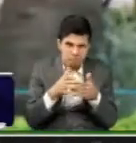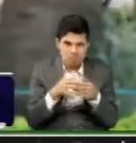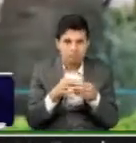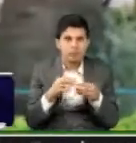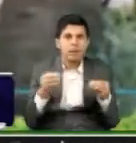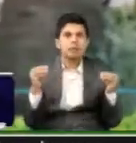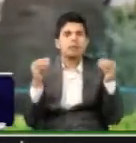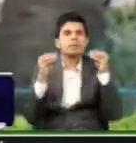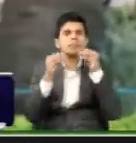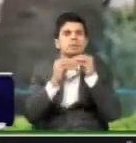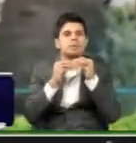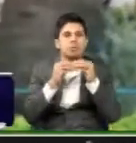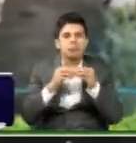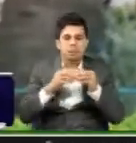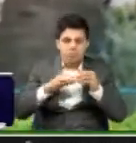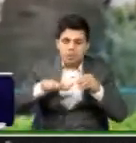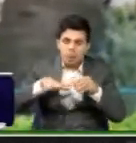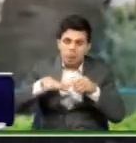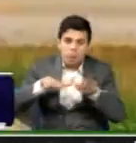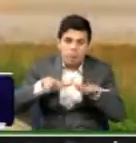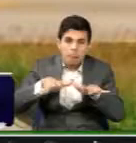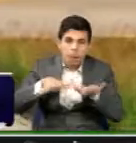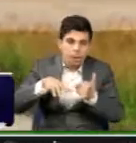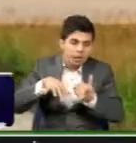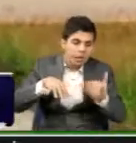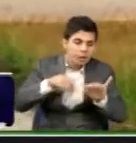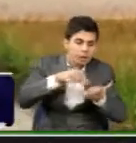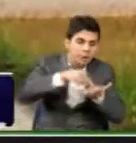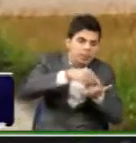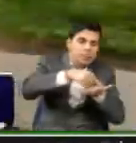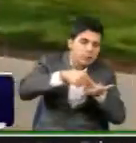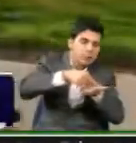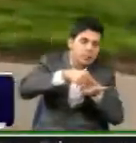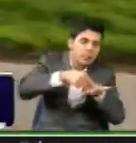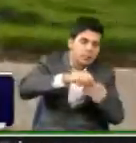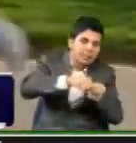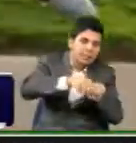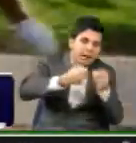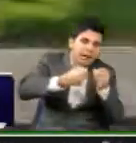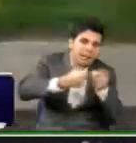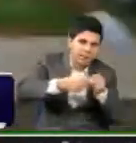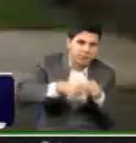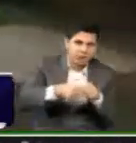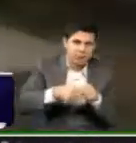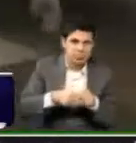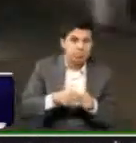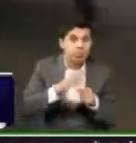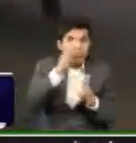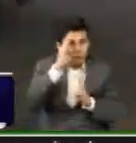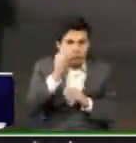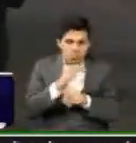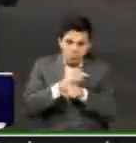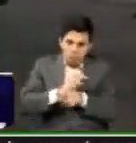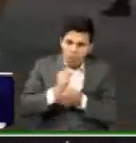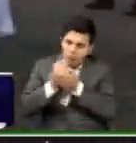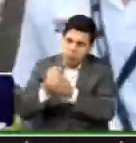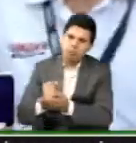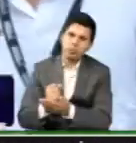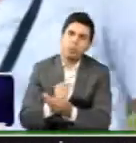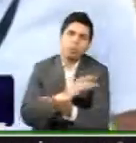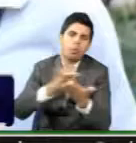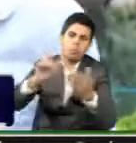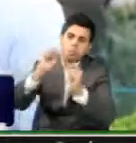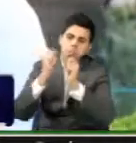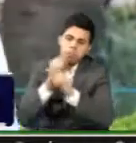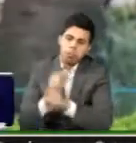una fisura de un metatarsiano en el pie izquierdo. La evacuación oportuna por parte del ejército permitió que recibiera atención inmediata.